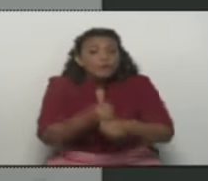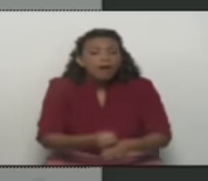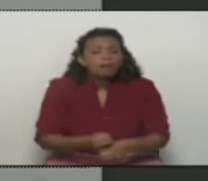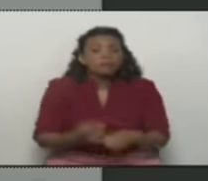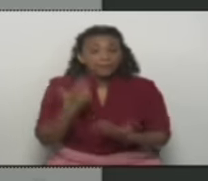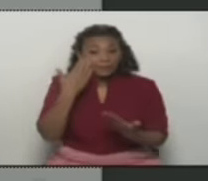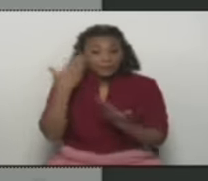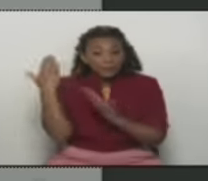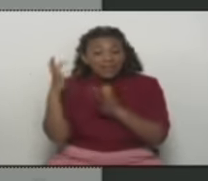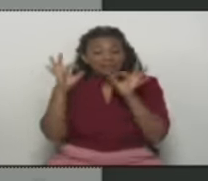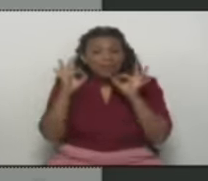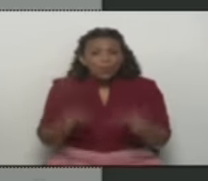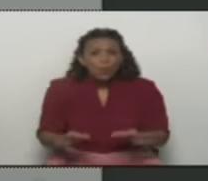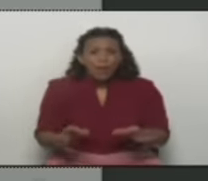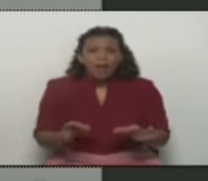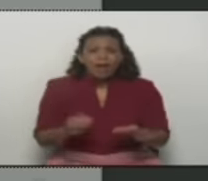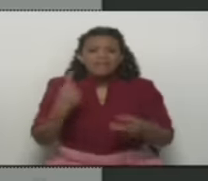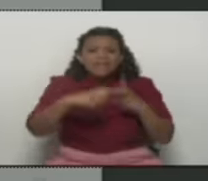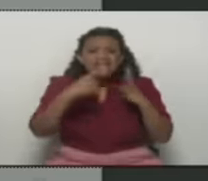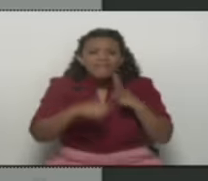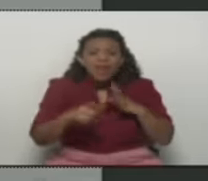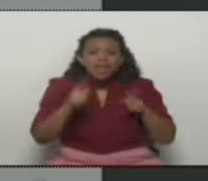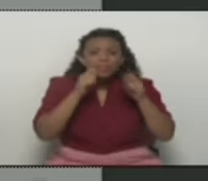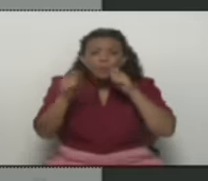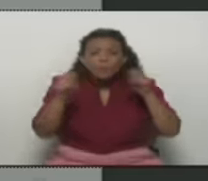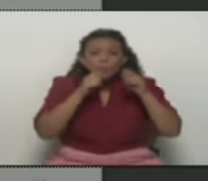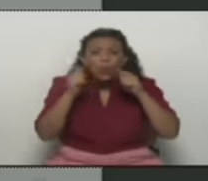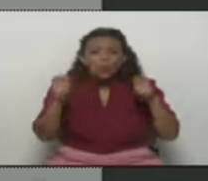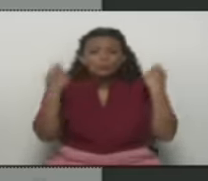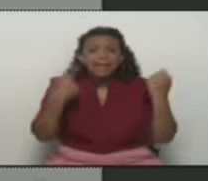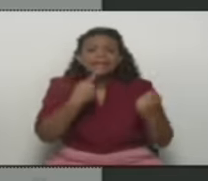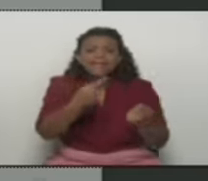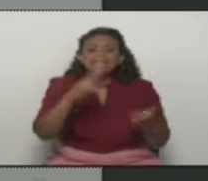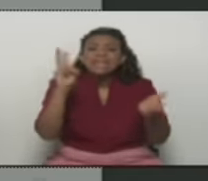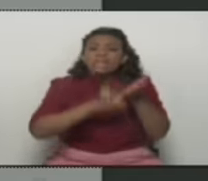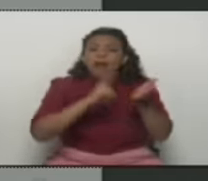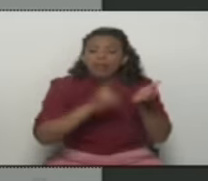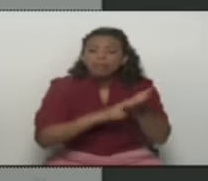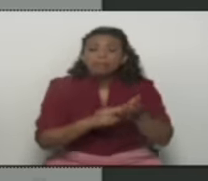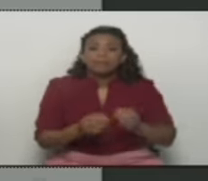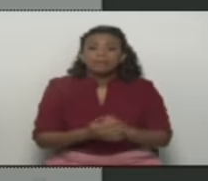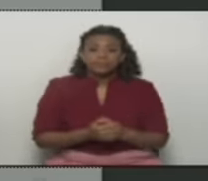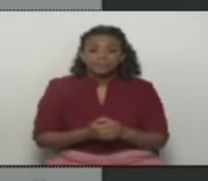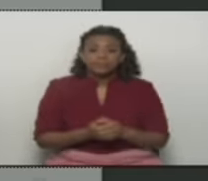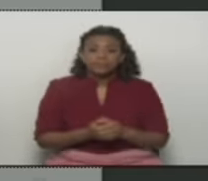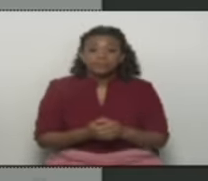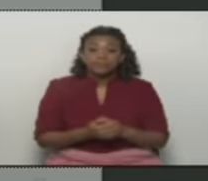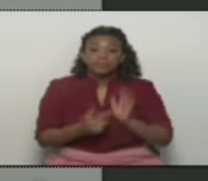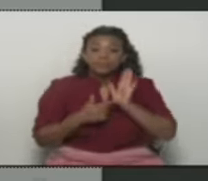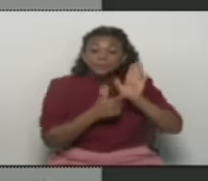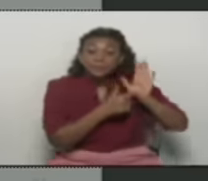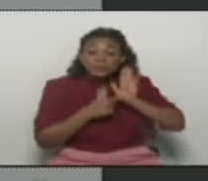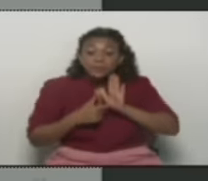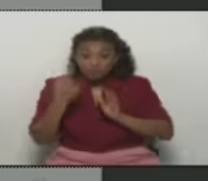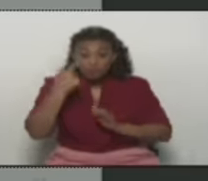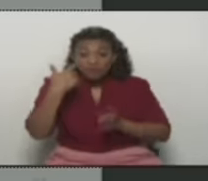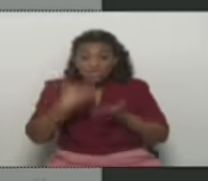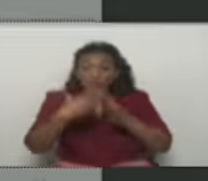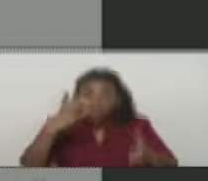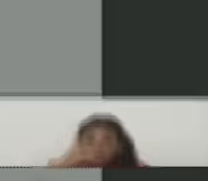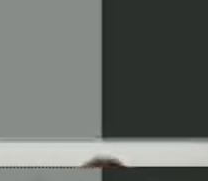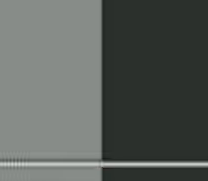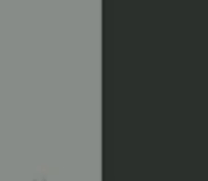me, tal cual, imagínate tú, el pitazo. Ah, efecto Cocuyo. Son, porque he visto los documentos que tú